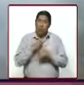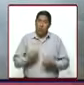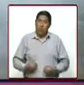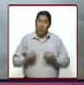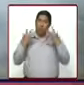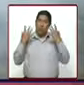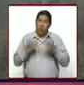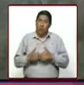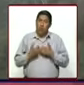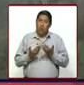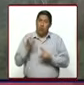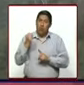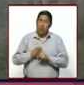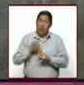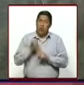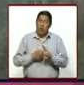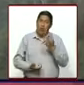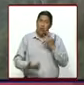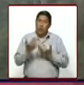de cómo hay que combatirlos.